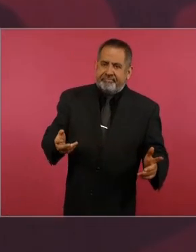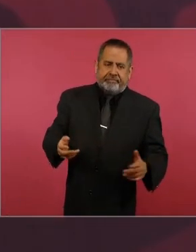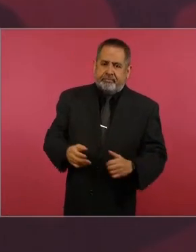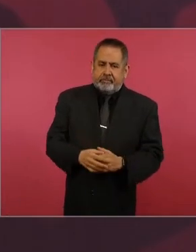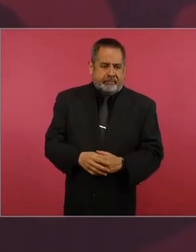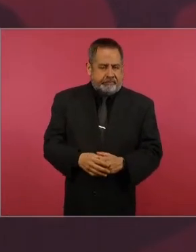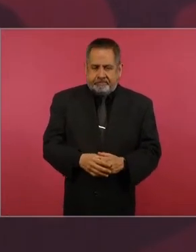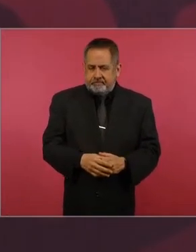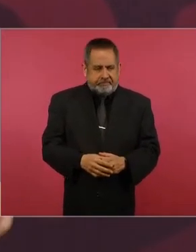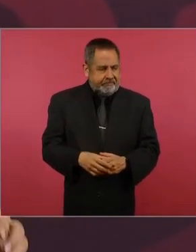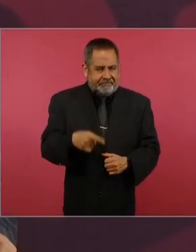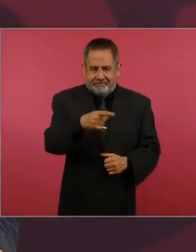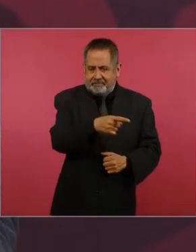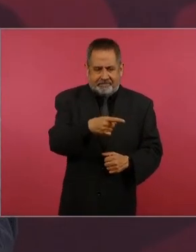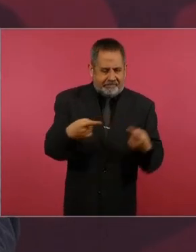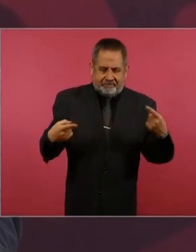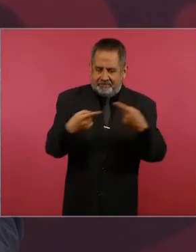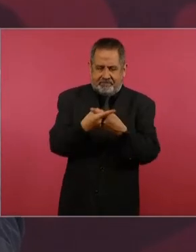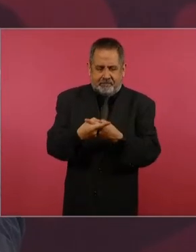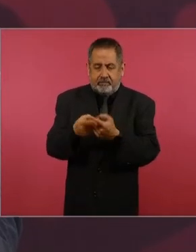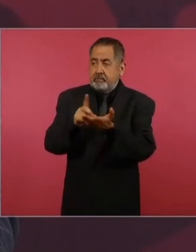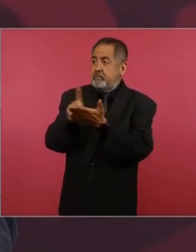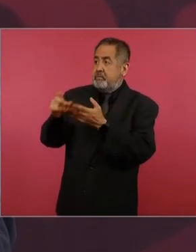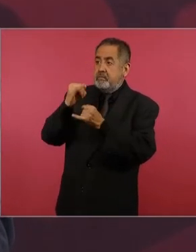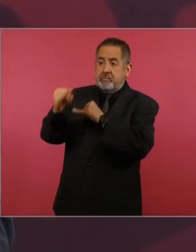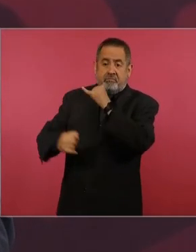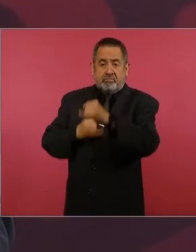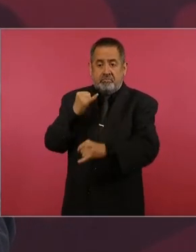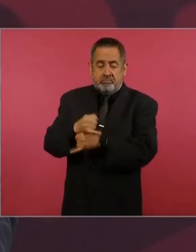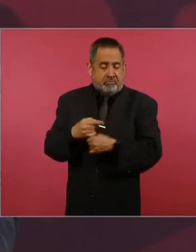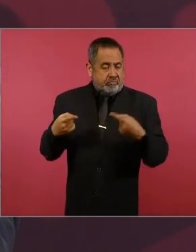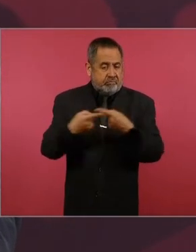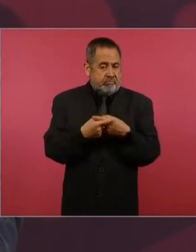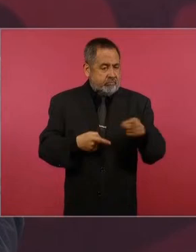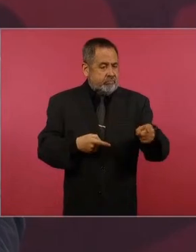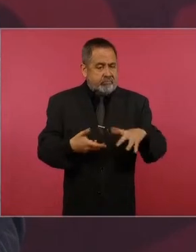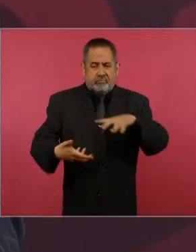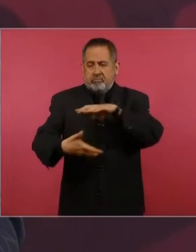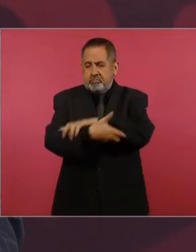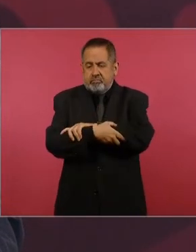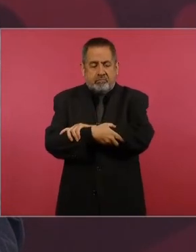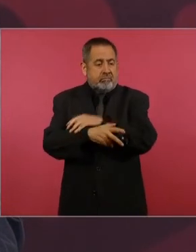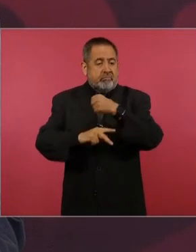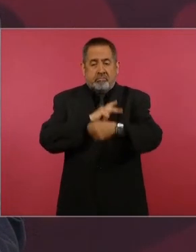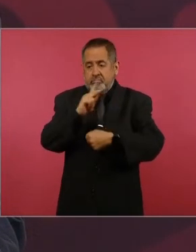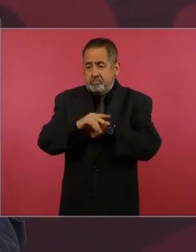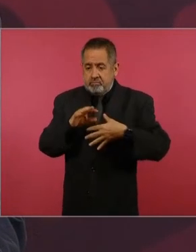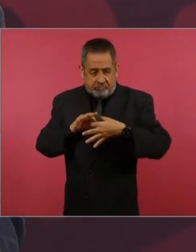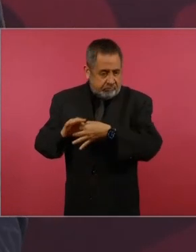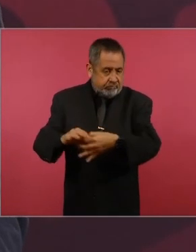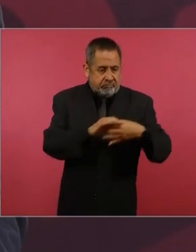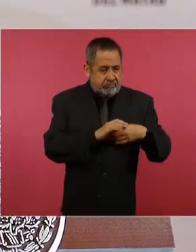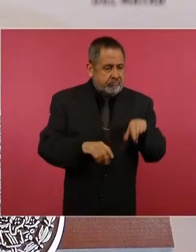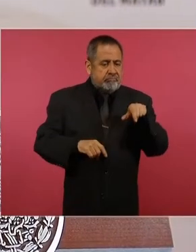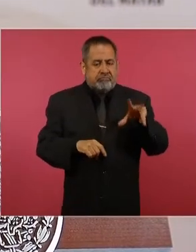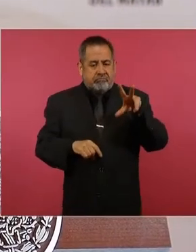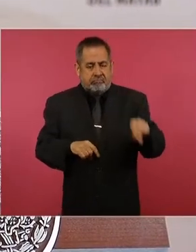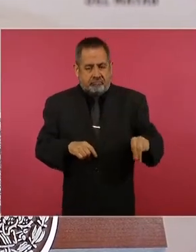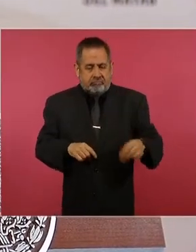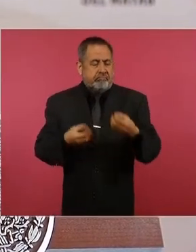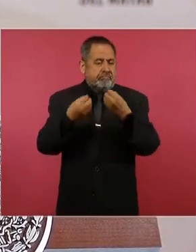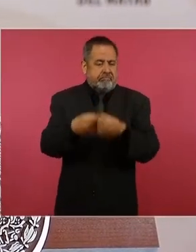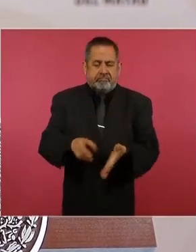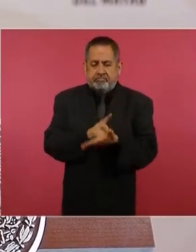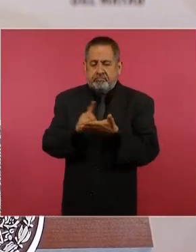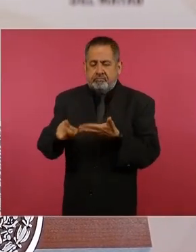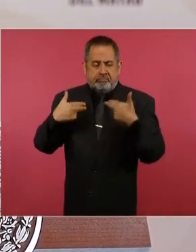es contrario al derecho internacional y a la fraternidad universal, y desde luego a los derechos